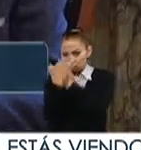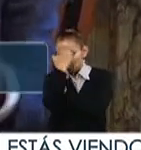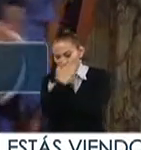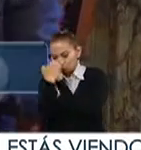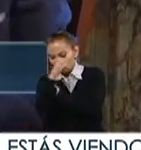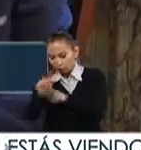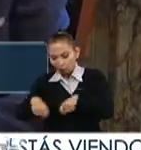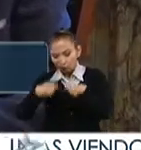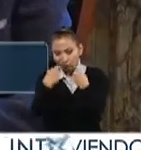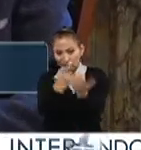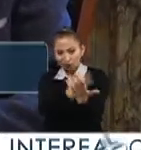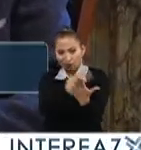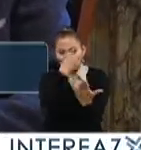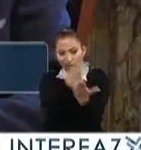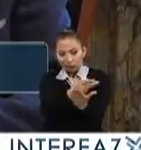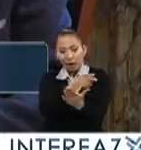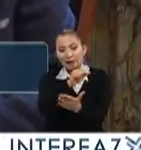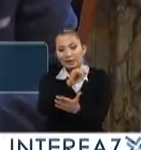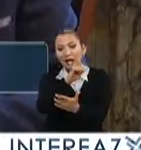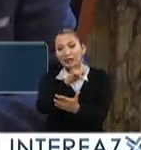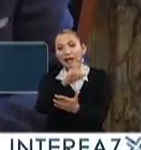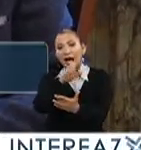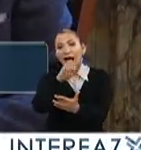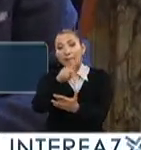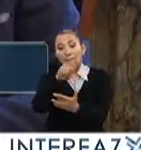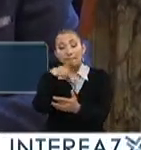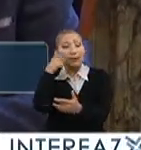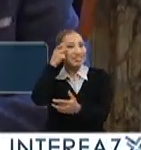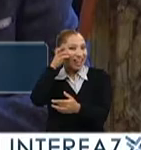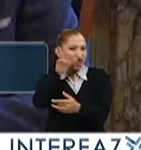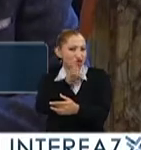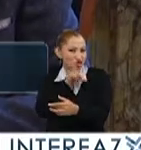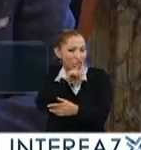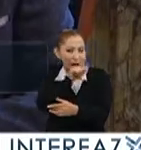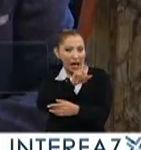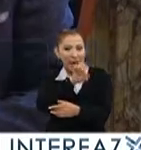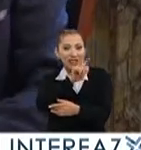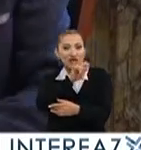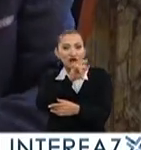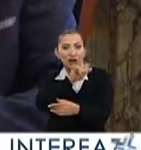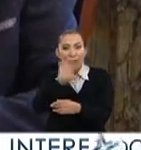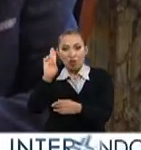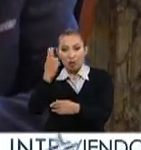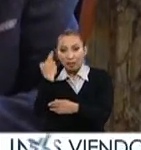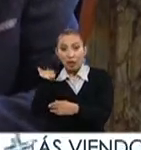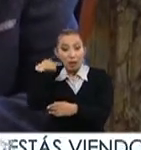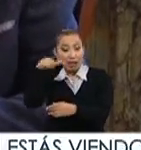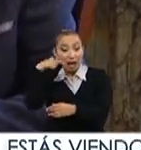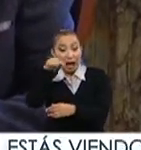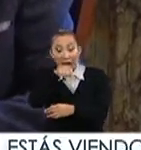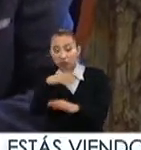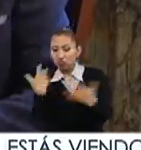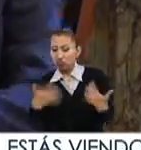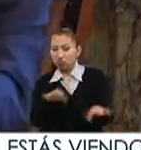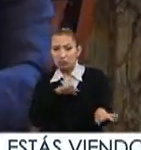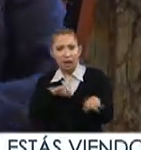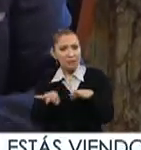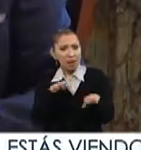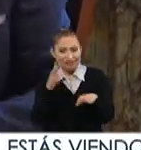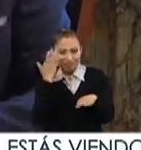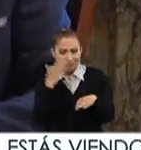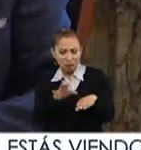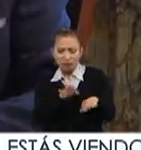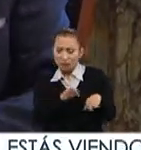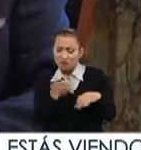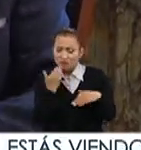decidido conceder a Zairi Karp, la directora editorial de la Universidad de Guadalajara, quien ha hecho, como ustedes